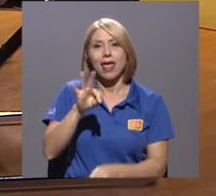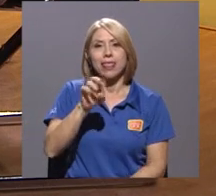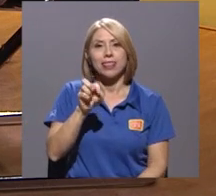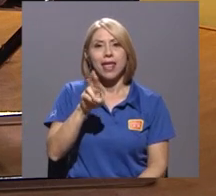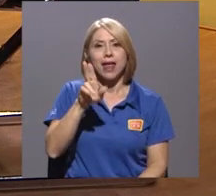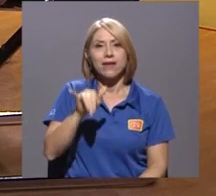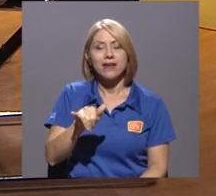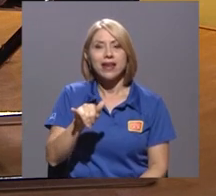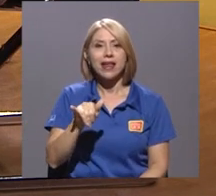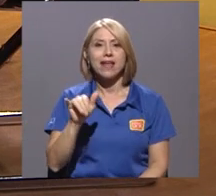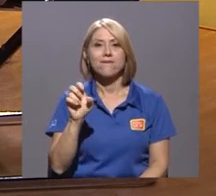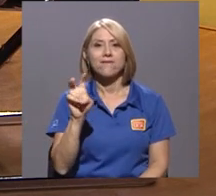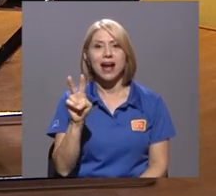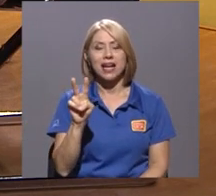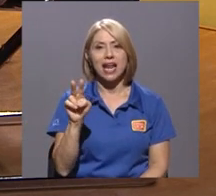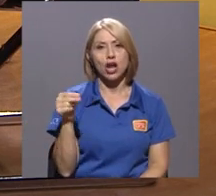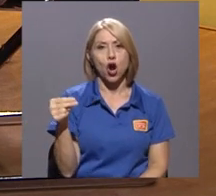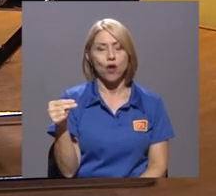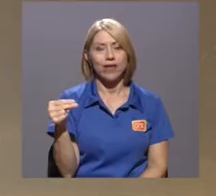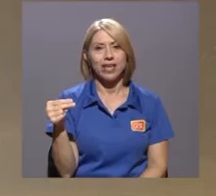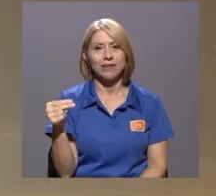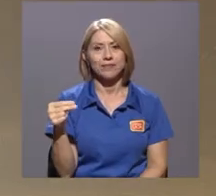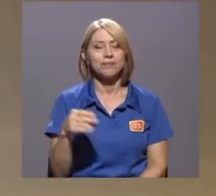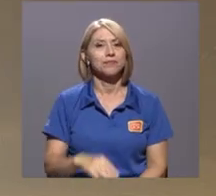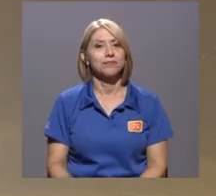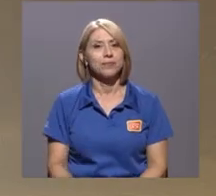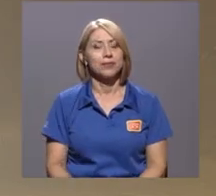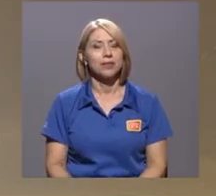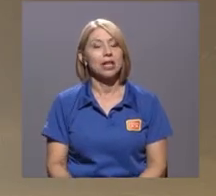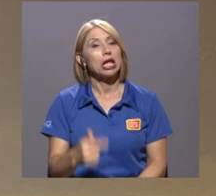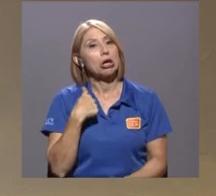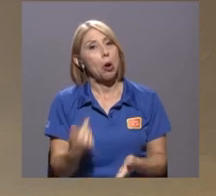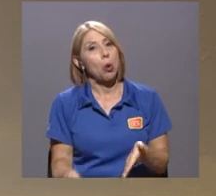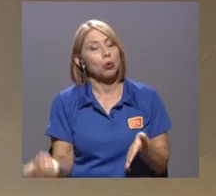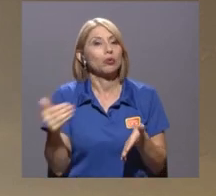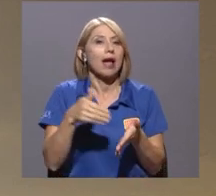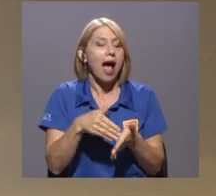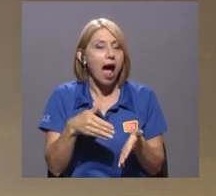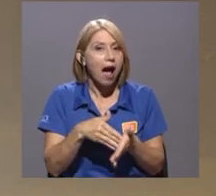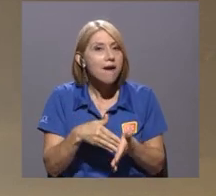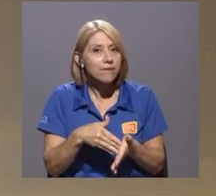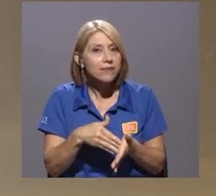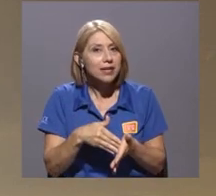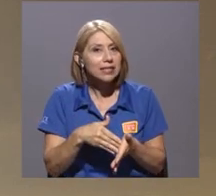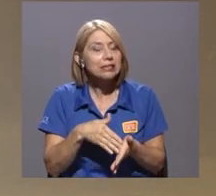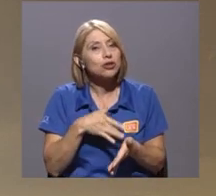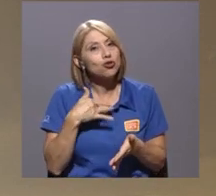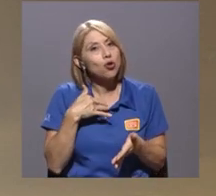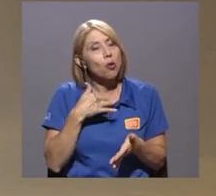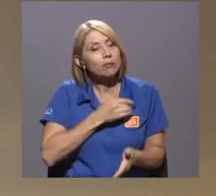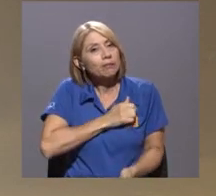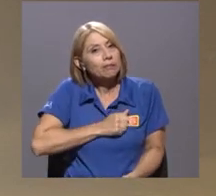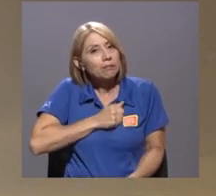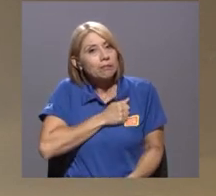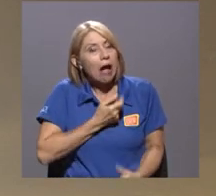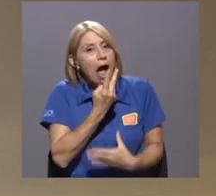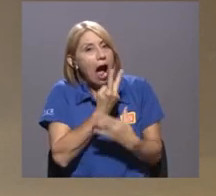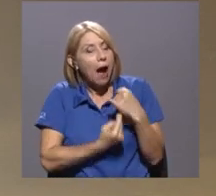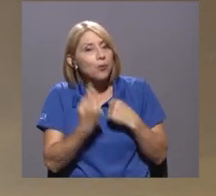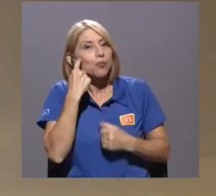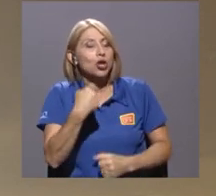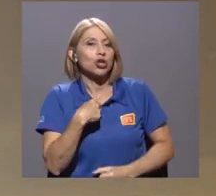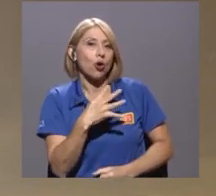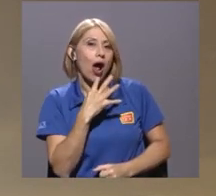clair joven y doy un de nuevo excusa ambos pronunciar mal